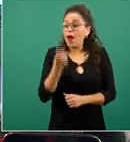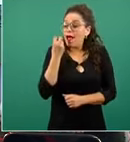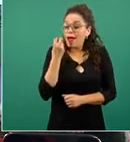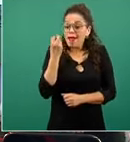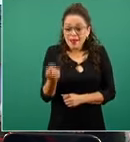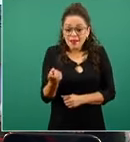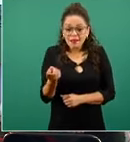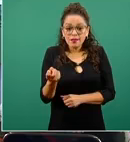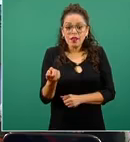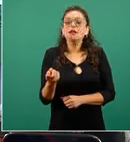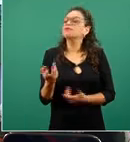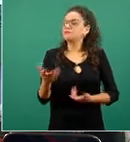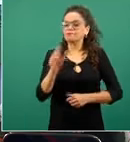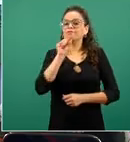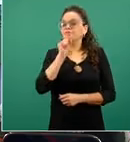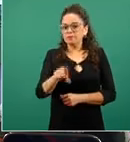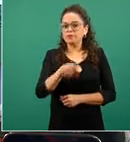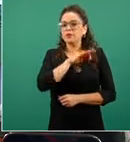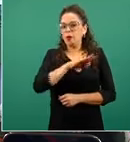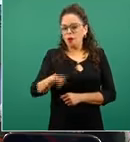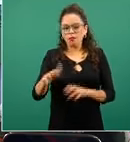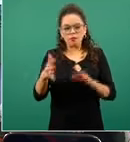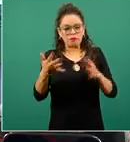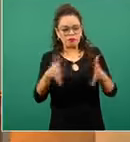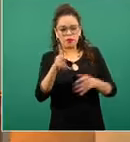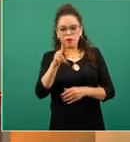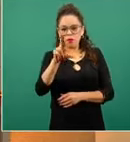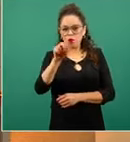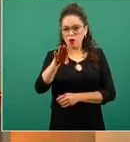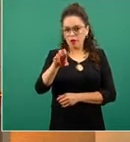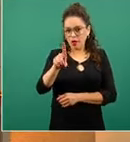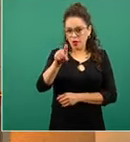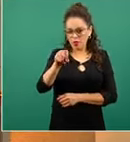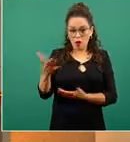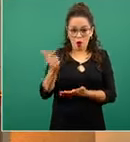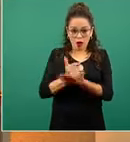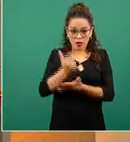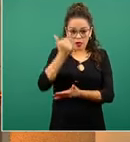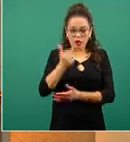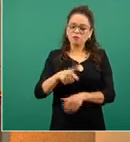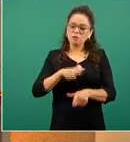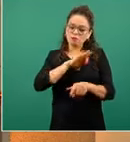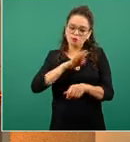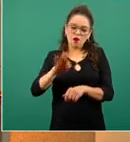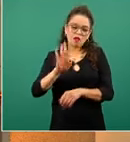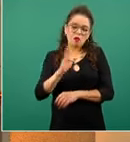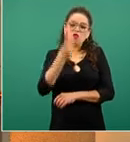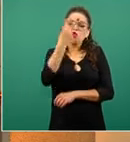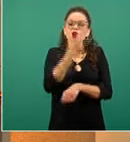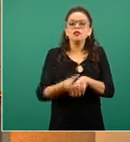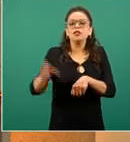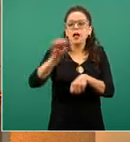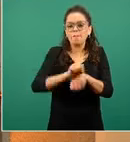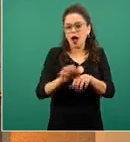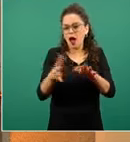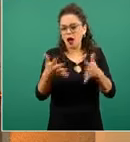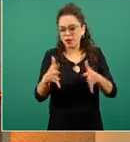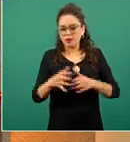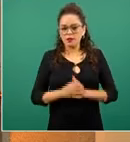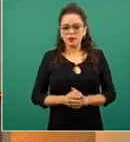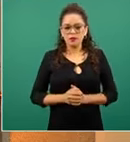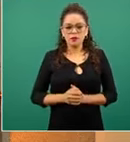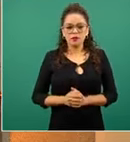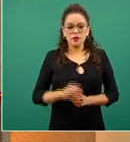hospitalización puede también durar en promedio, en los casos graves, alrededor de 2 semanas. En el caso de las